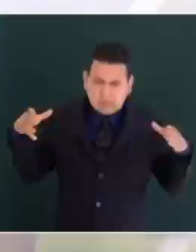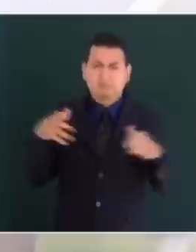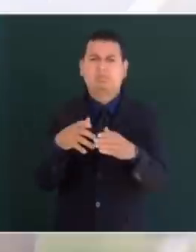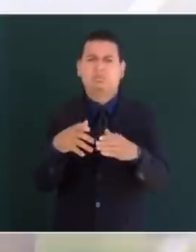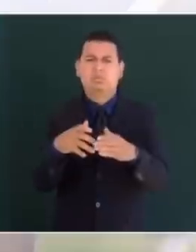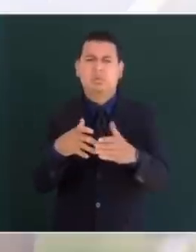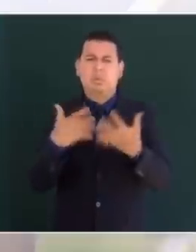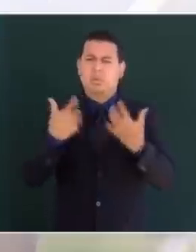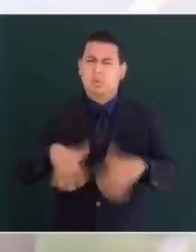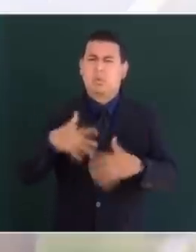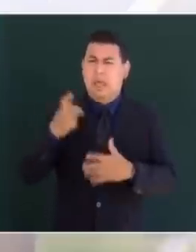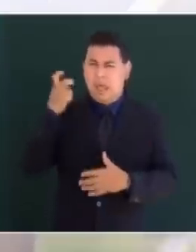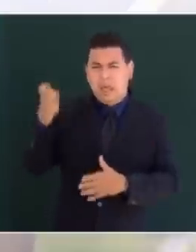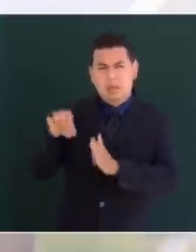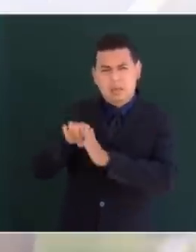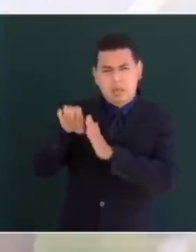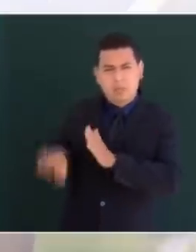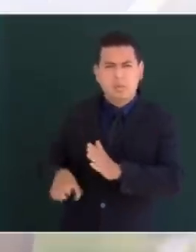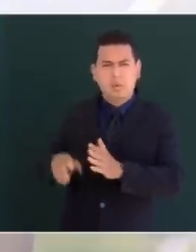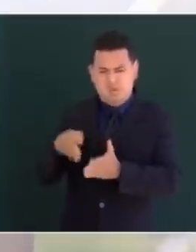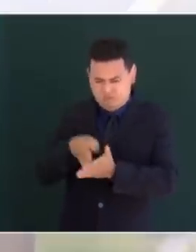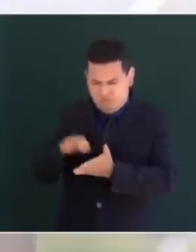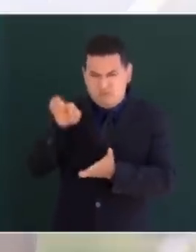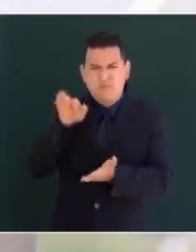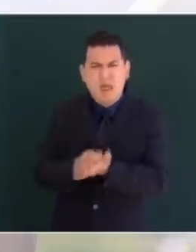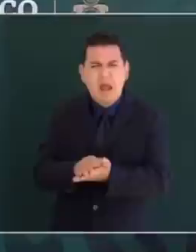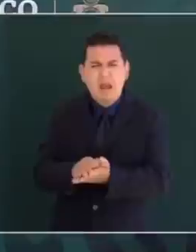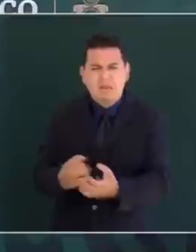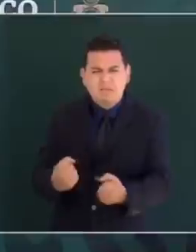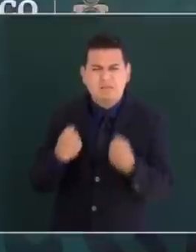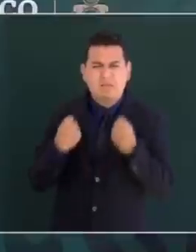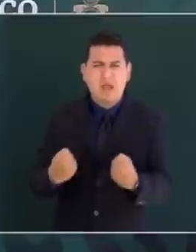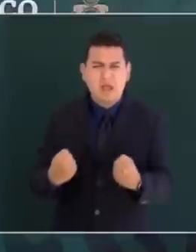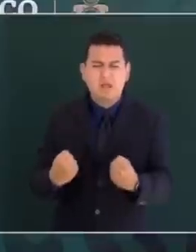Su ejemplo de coraje